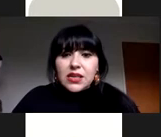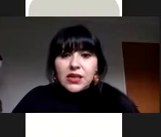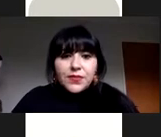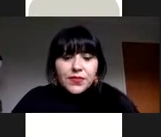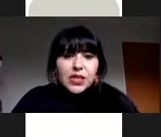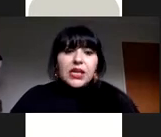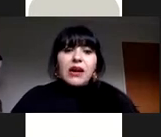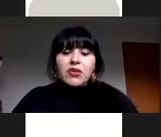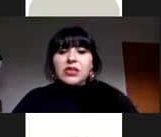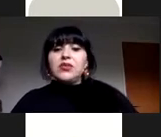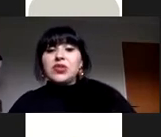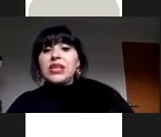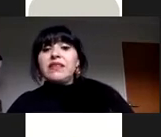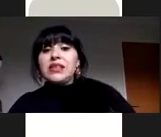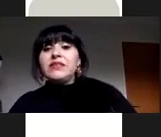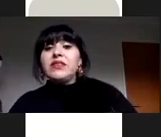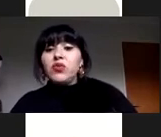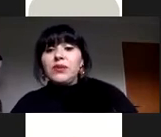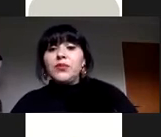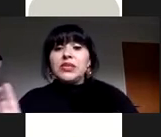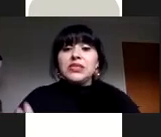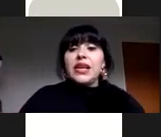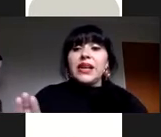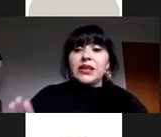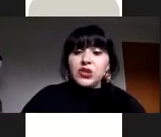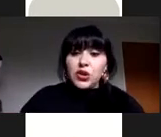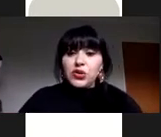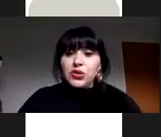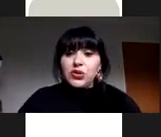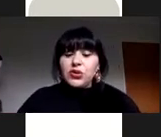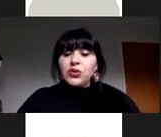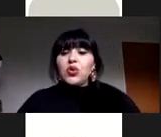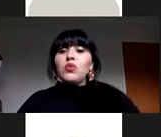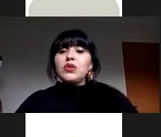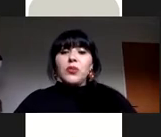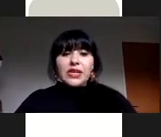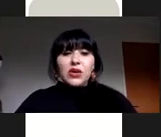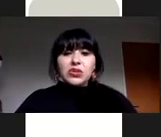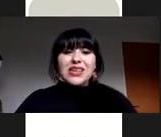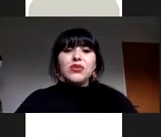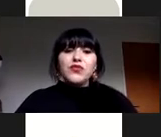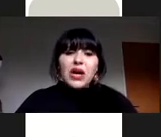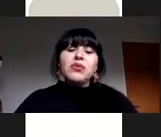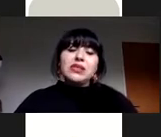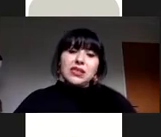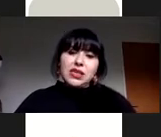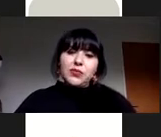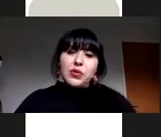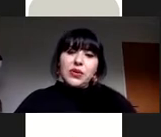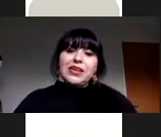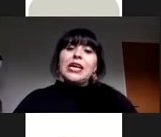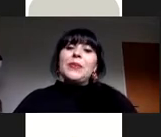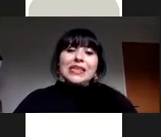de abordar situaciones a nivel de ciberbullying. Potenciar la relación con nuestros apoderados que han confiado durante este